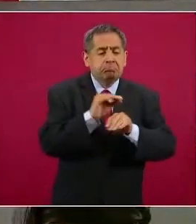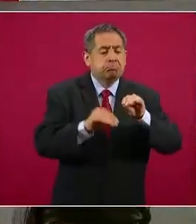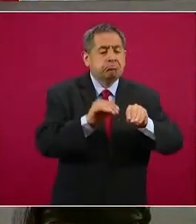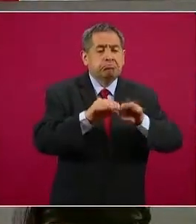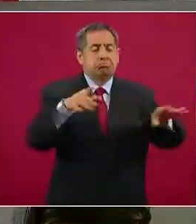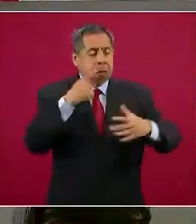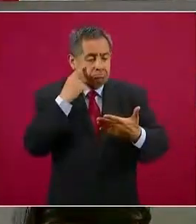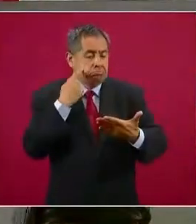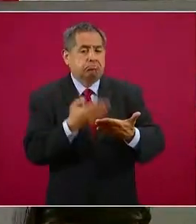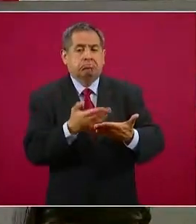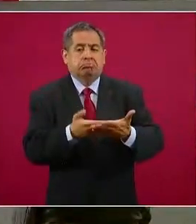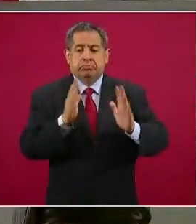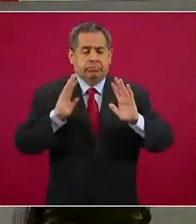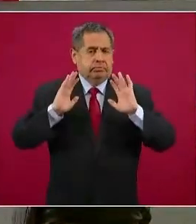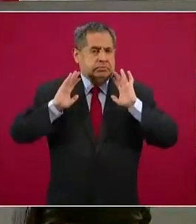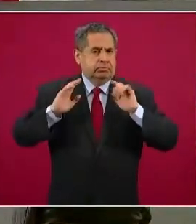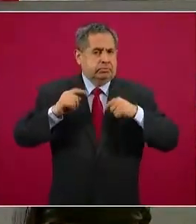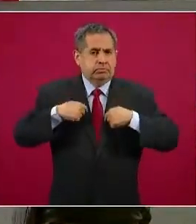Porque